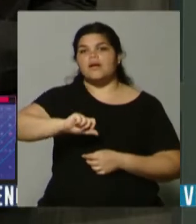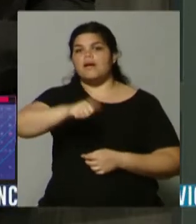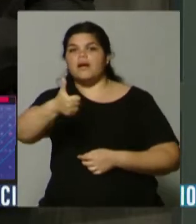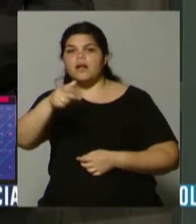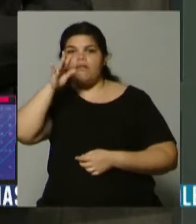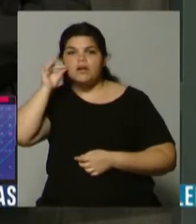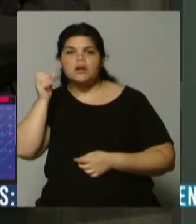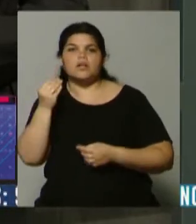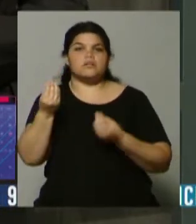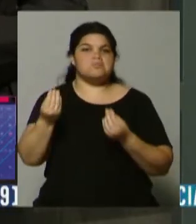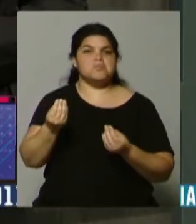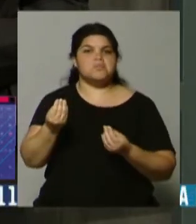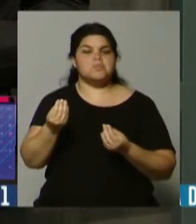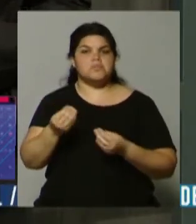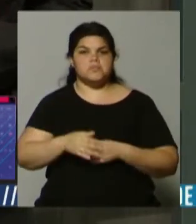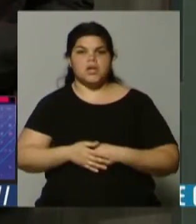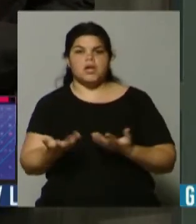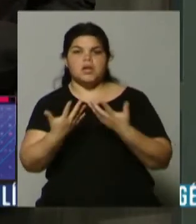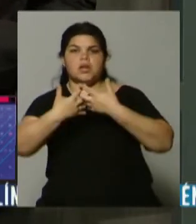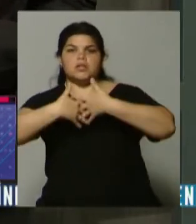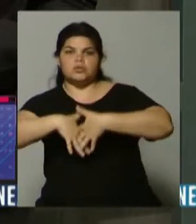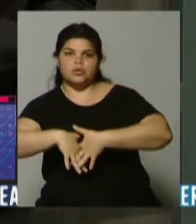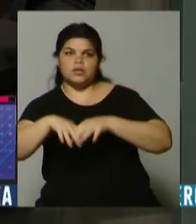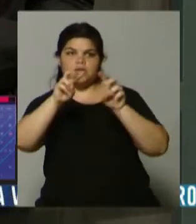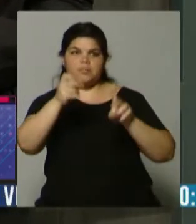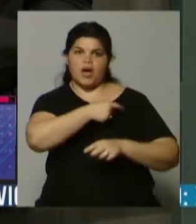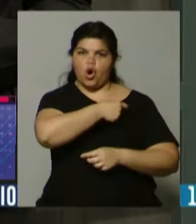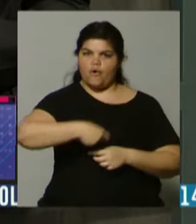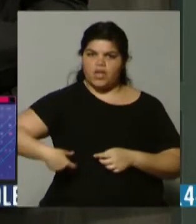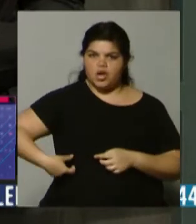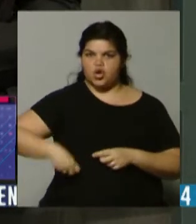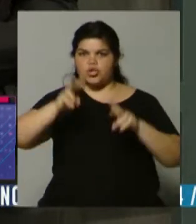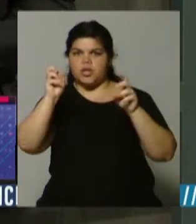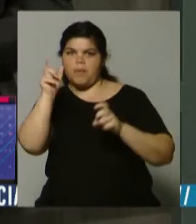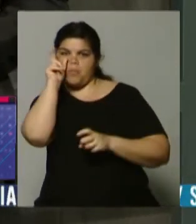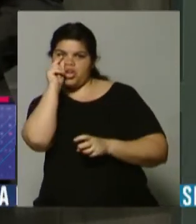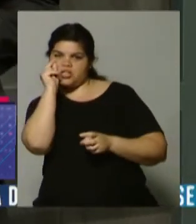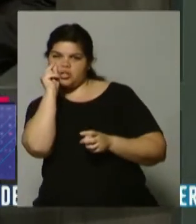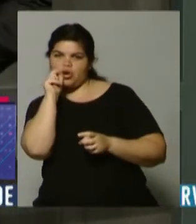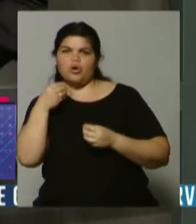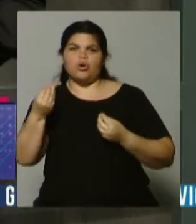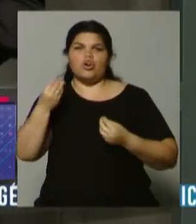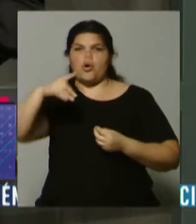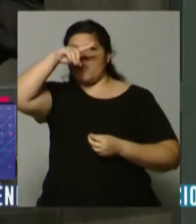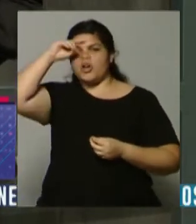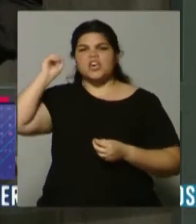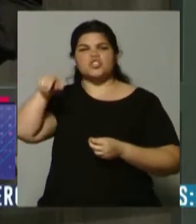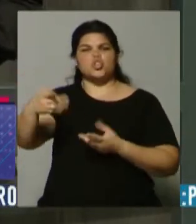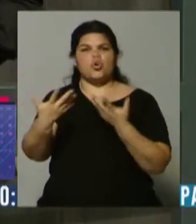daba esa relación? Desde el punto de vista de gobernabilidad, desde el punto de vista político, ¿cómo se va a dar esa posible